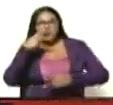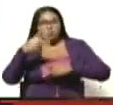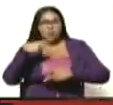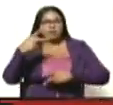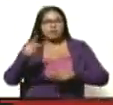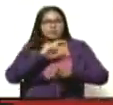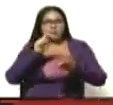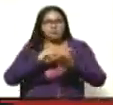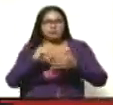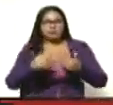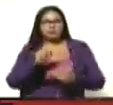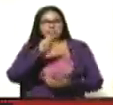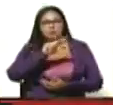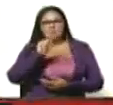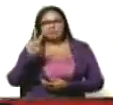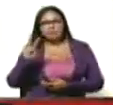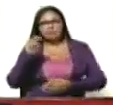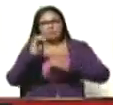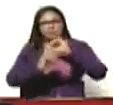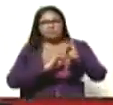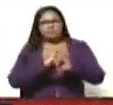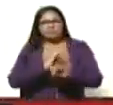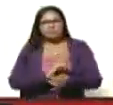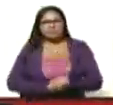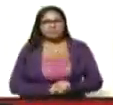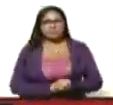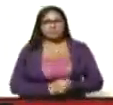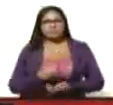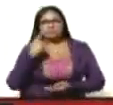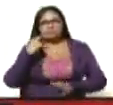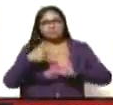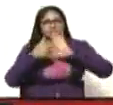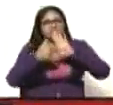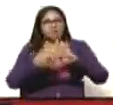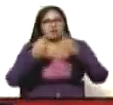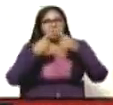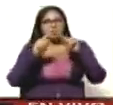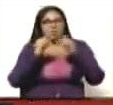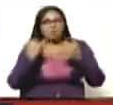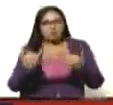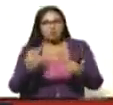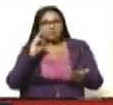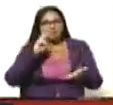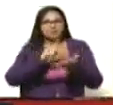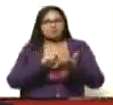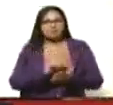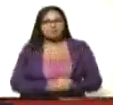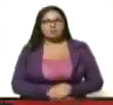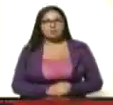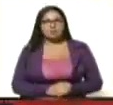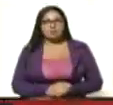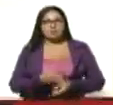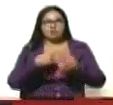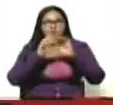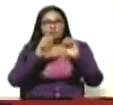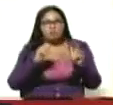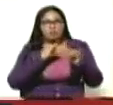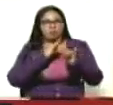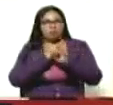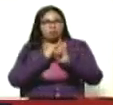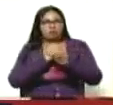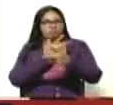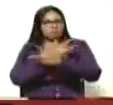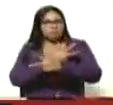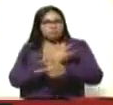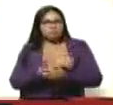nacionales, 32 internacionales presencialmente, otros estarán participando vía streaming, y habrá